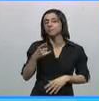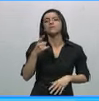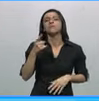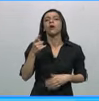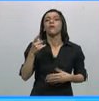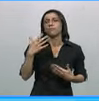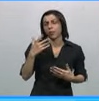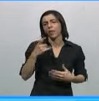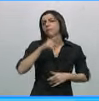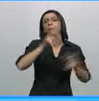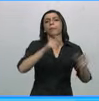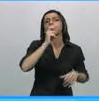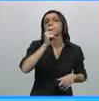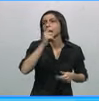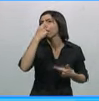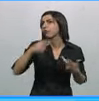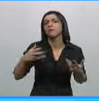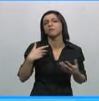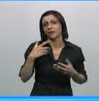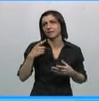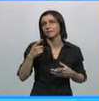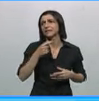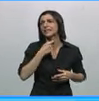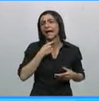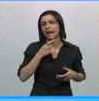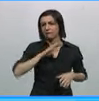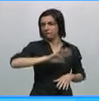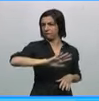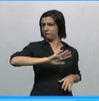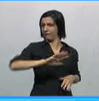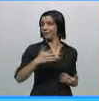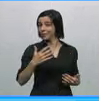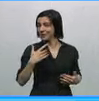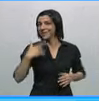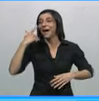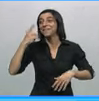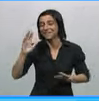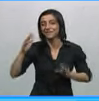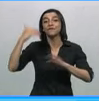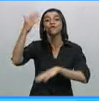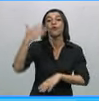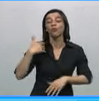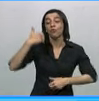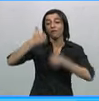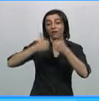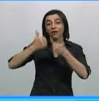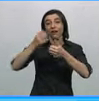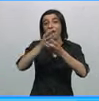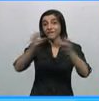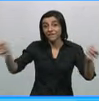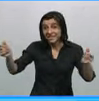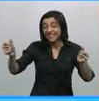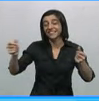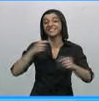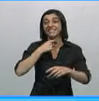desubicado y demás. Un día, si querés, cuando termine el torneo, así no te afligen tus obligaciones en este momento, podemos jugar